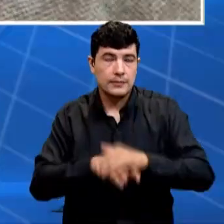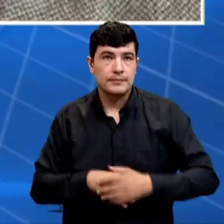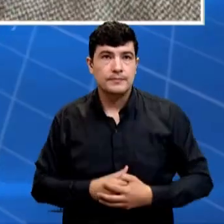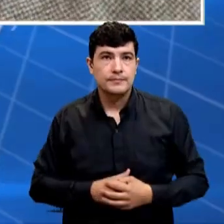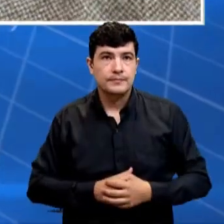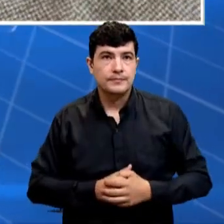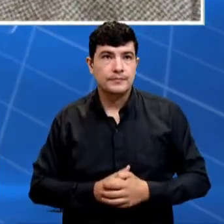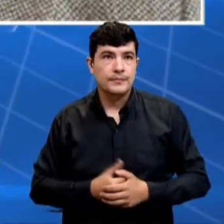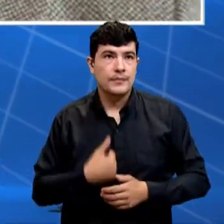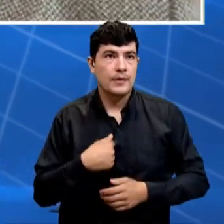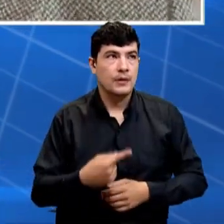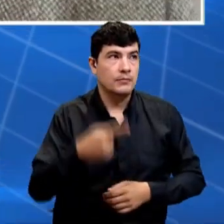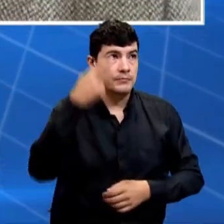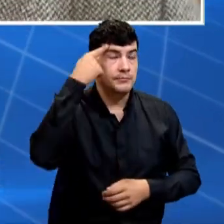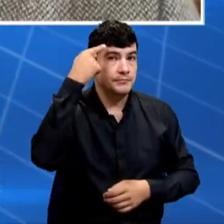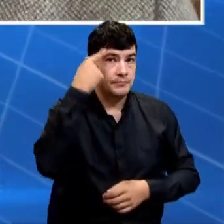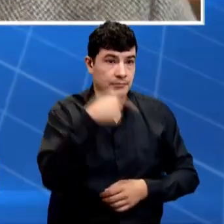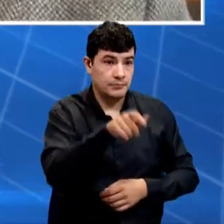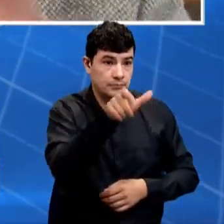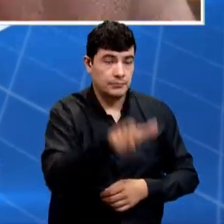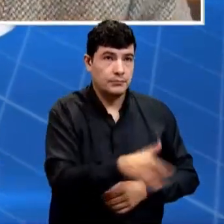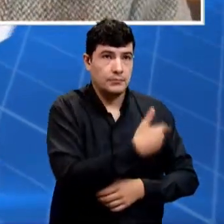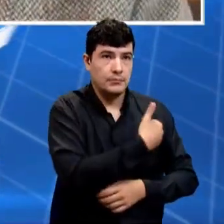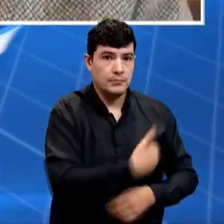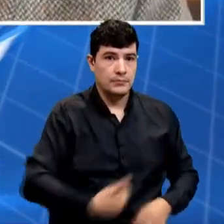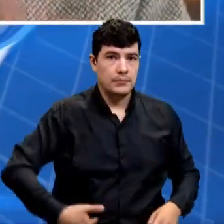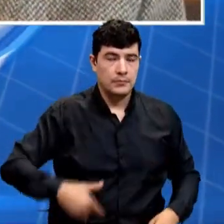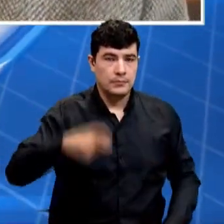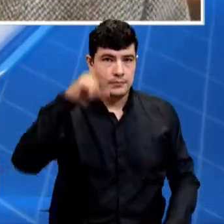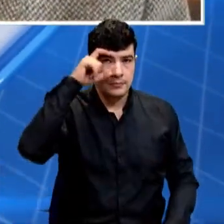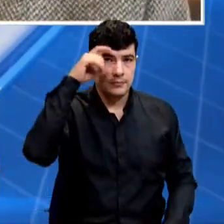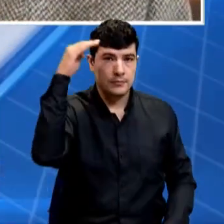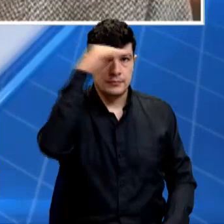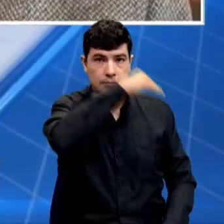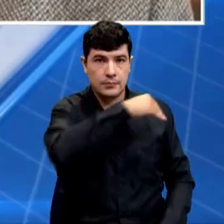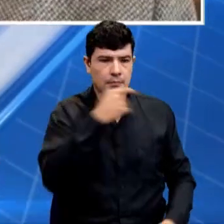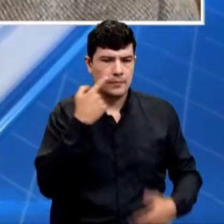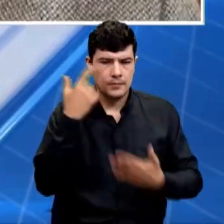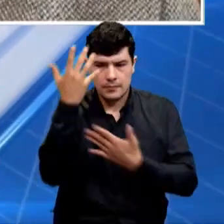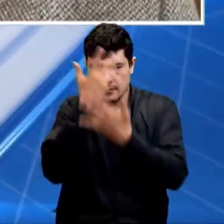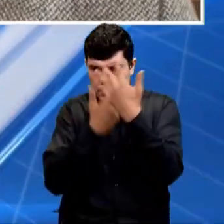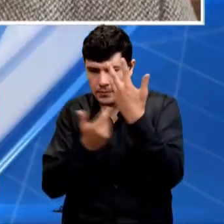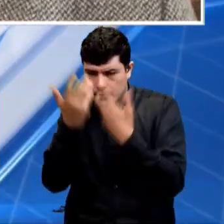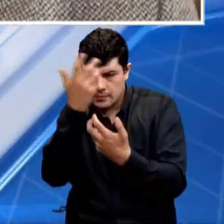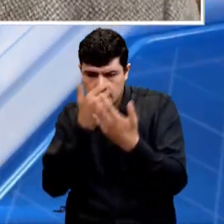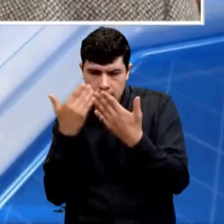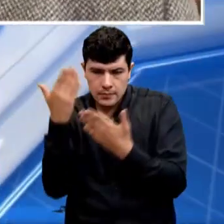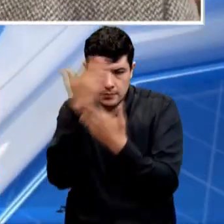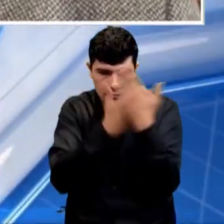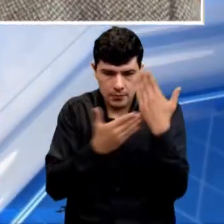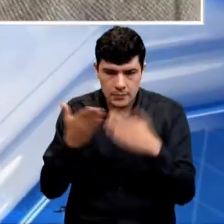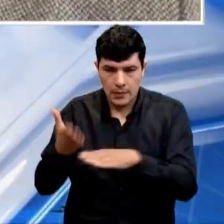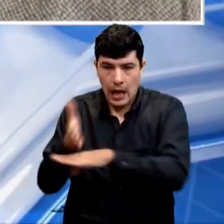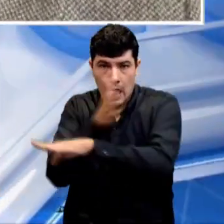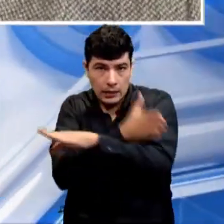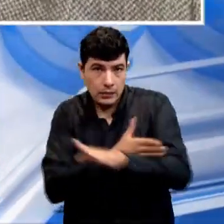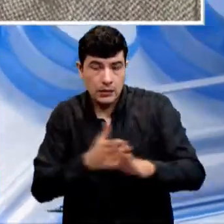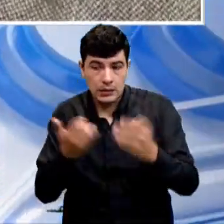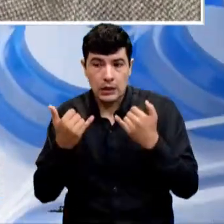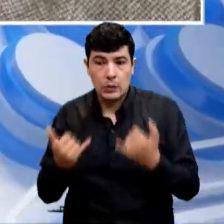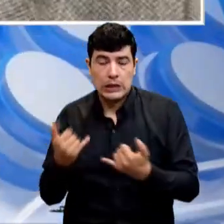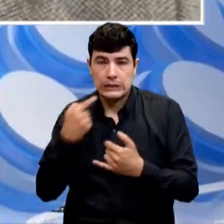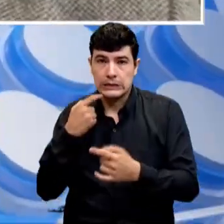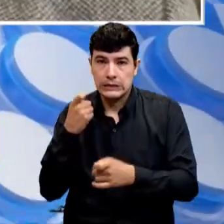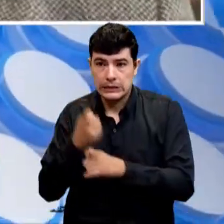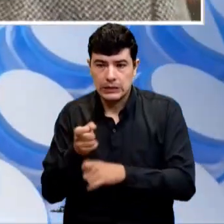el presidente Petro evaluó esto antes de dar ese paso que me parece bastante